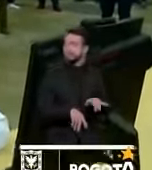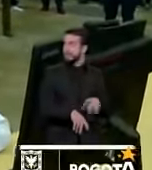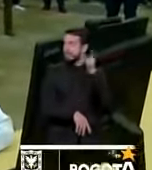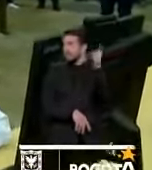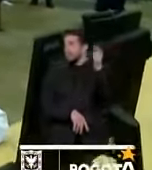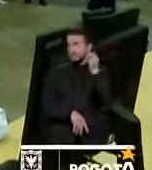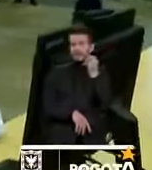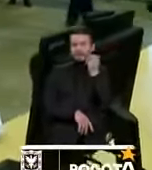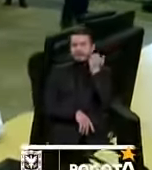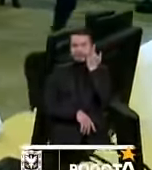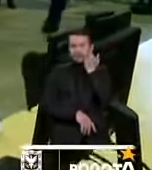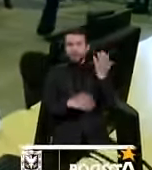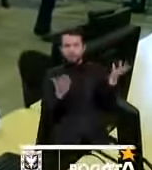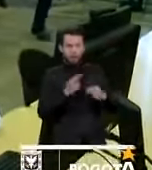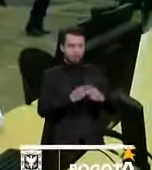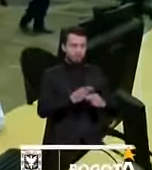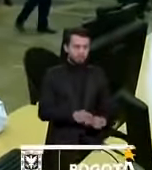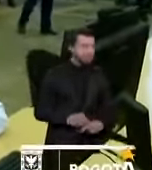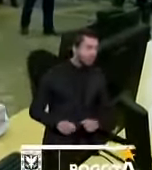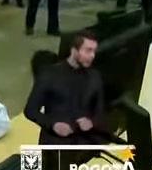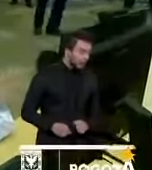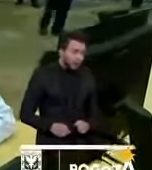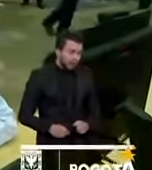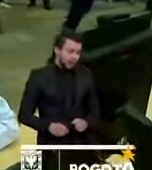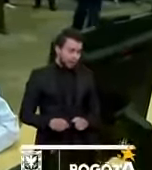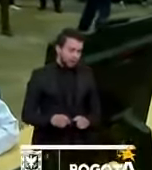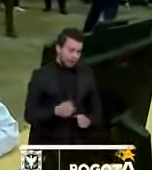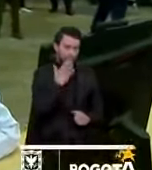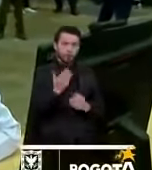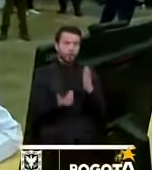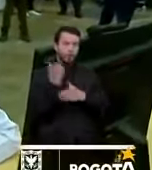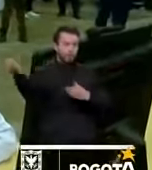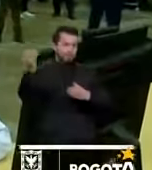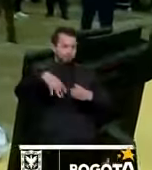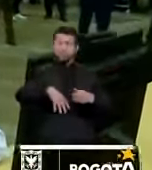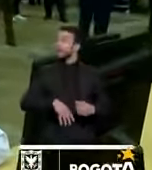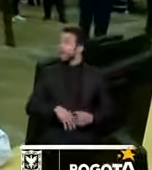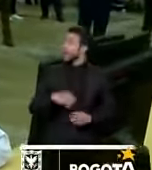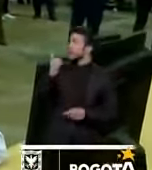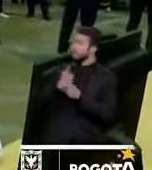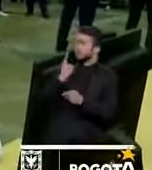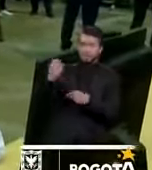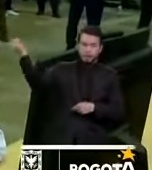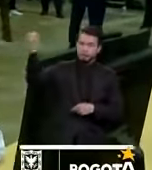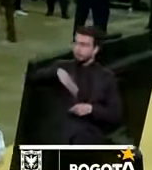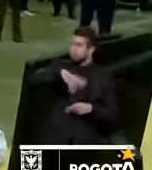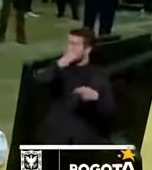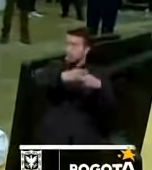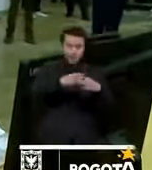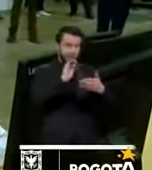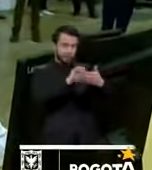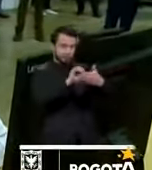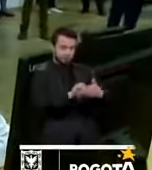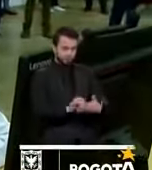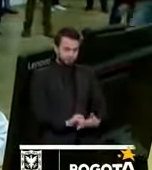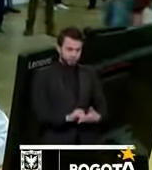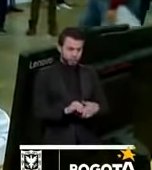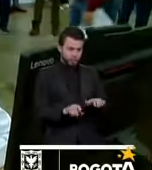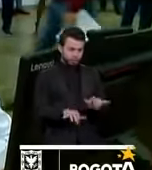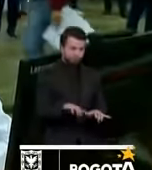escribir. Cualquier ingreso adicional. Sí, puedo hacer la evolución de la paciente como está hoy. Adicionalmente tenemos en red pues